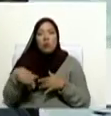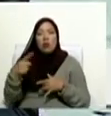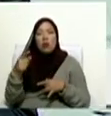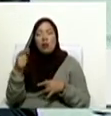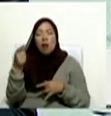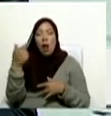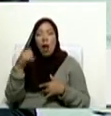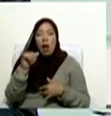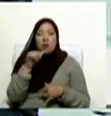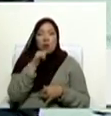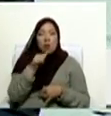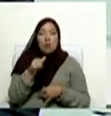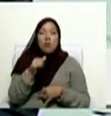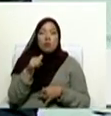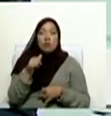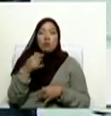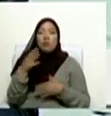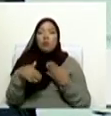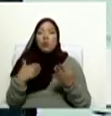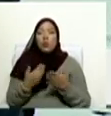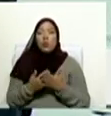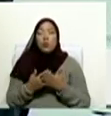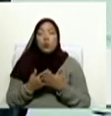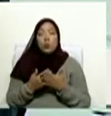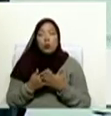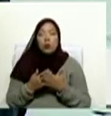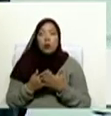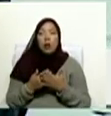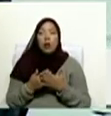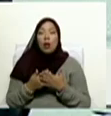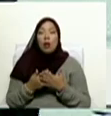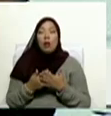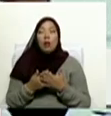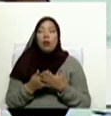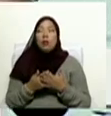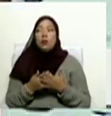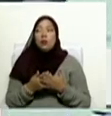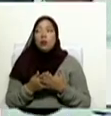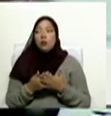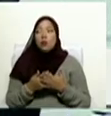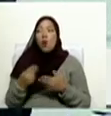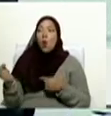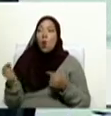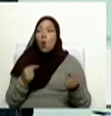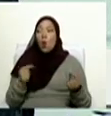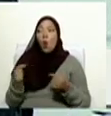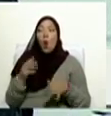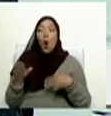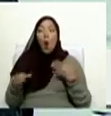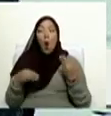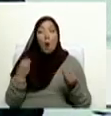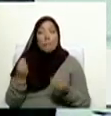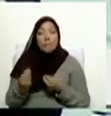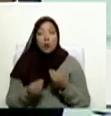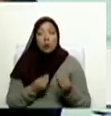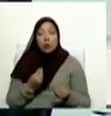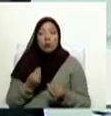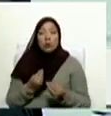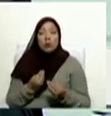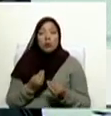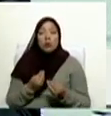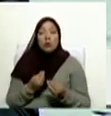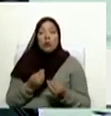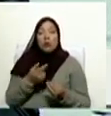pasados nos acostumbraron a ver la historia como una estatua como un ser